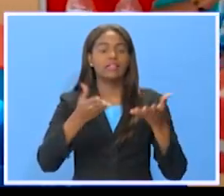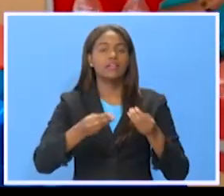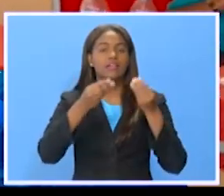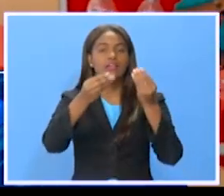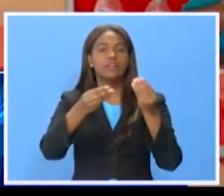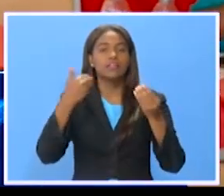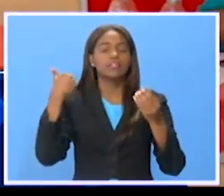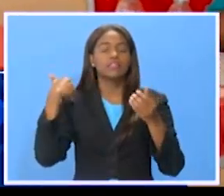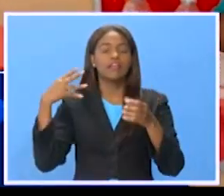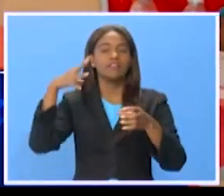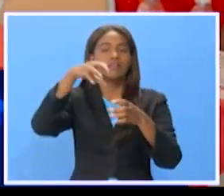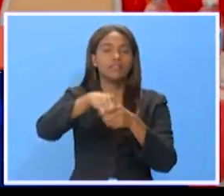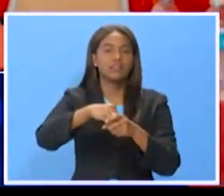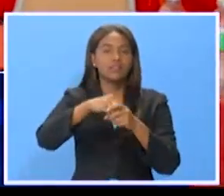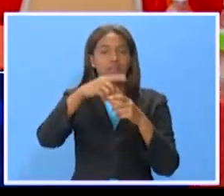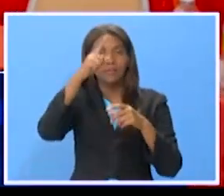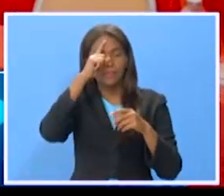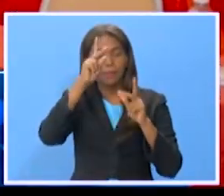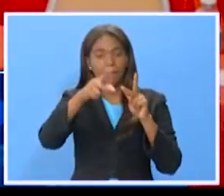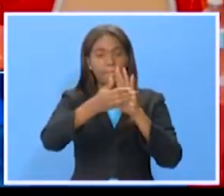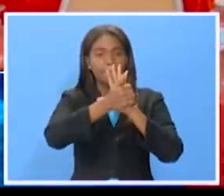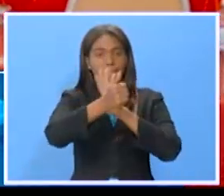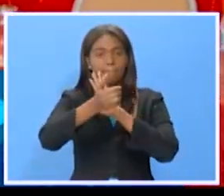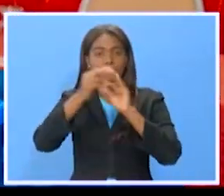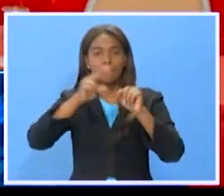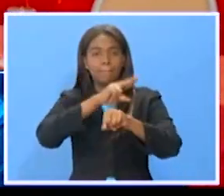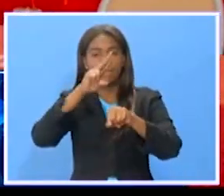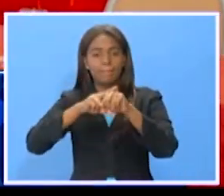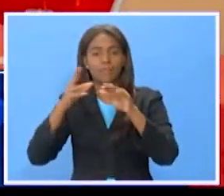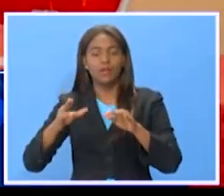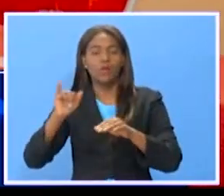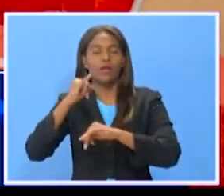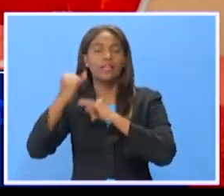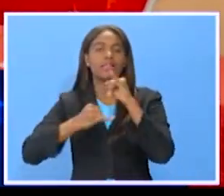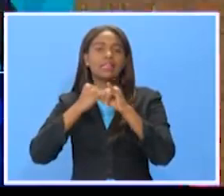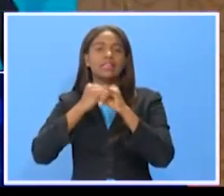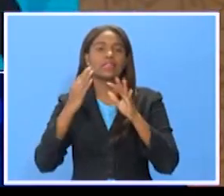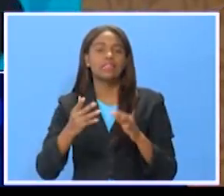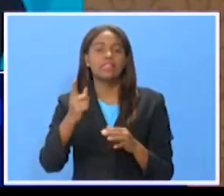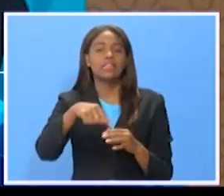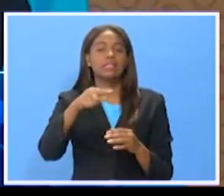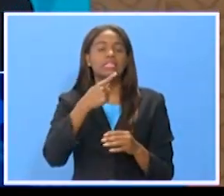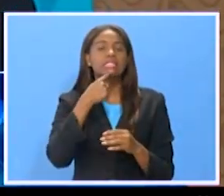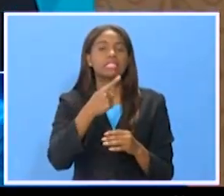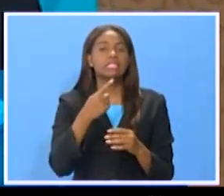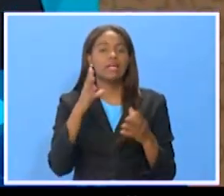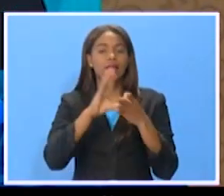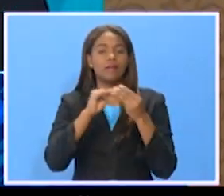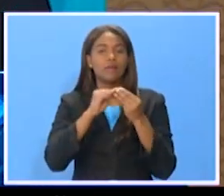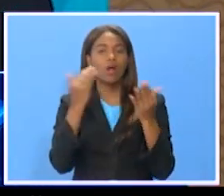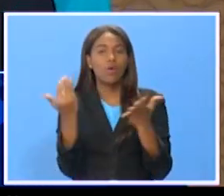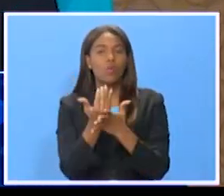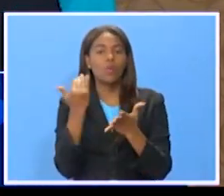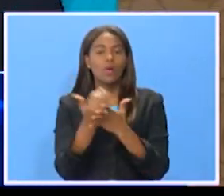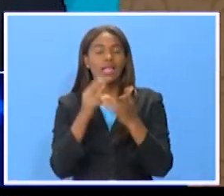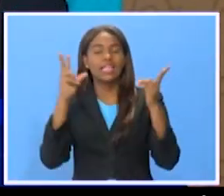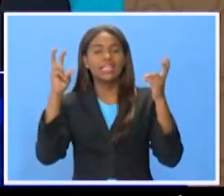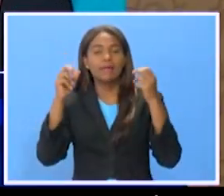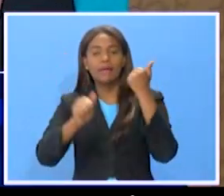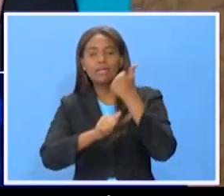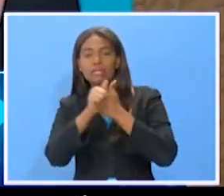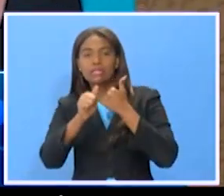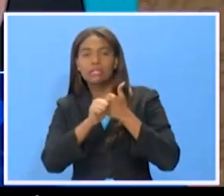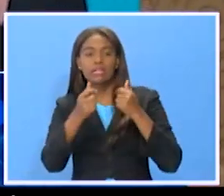que contó con la participación de expertos nacionales e internacionales, quienes disertaron acerca de las novedades en materia de